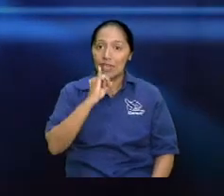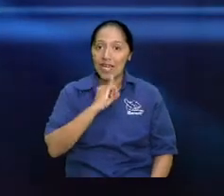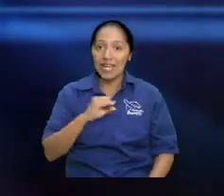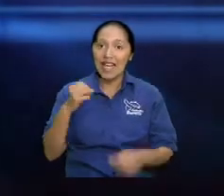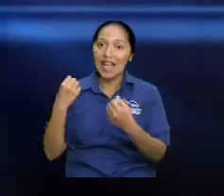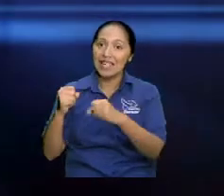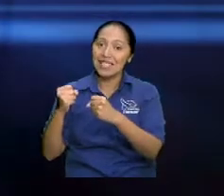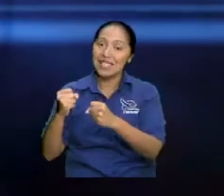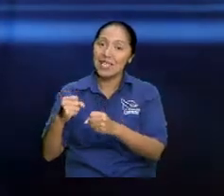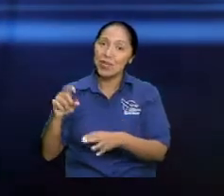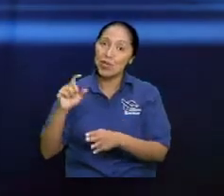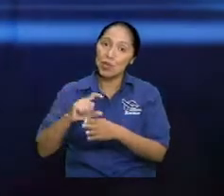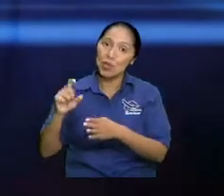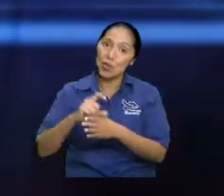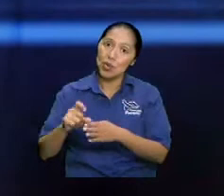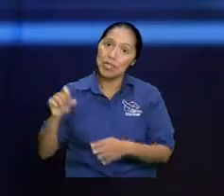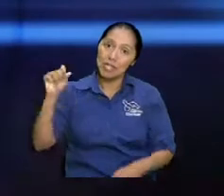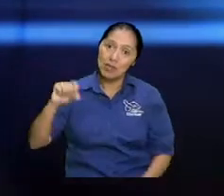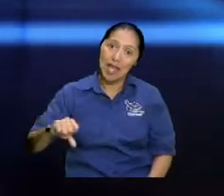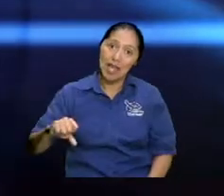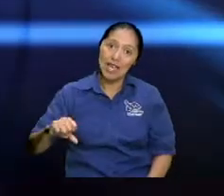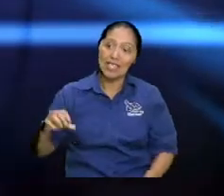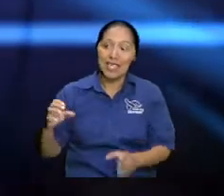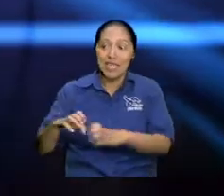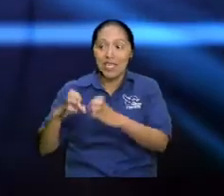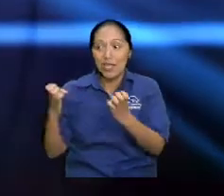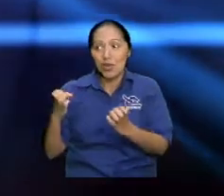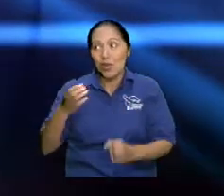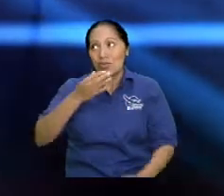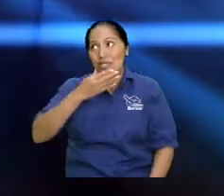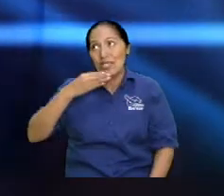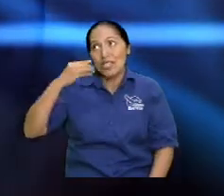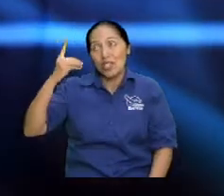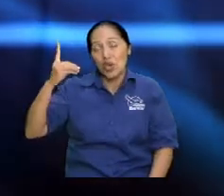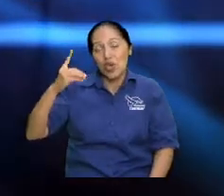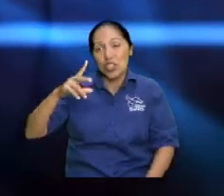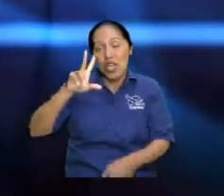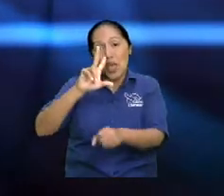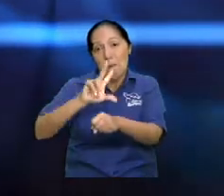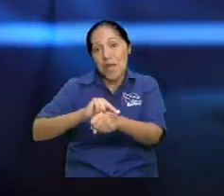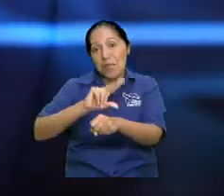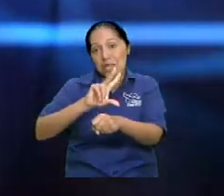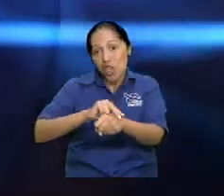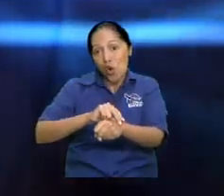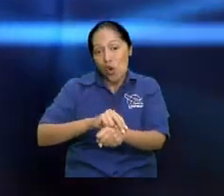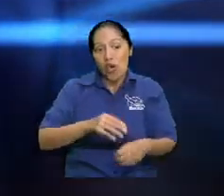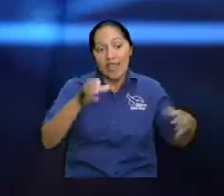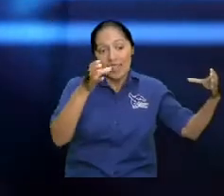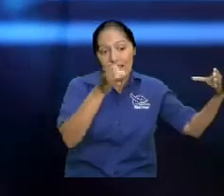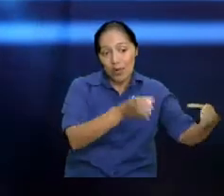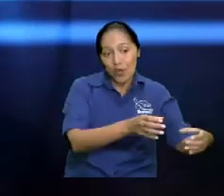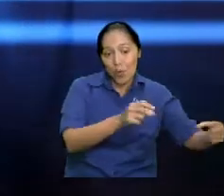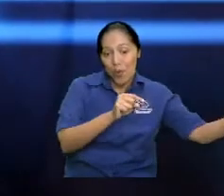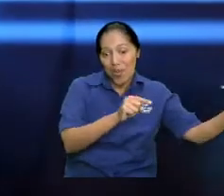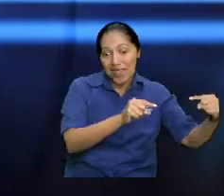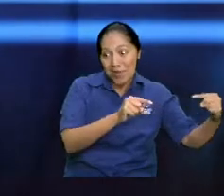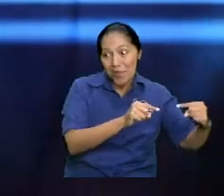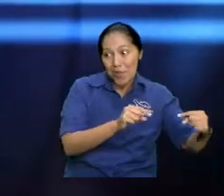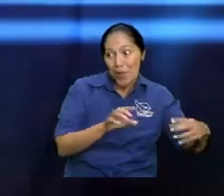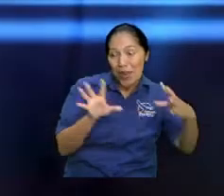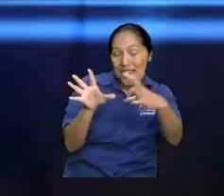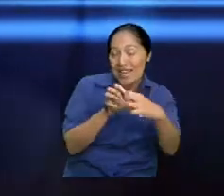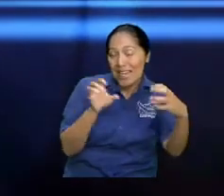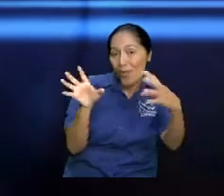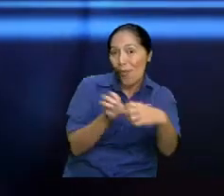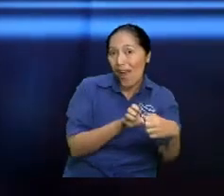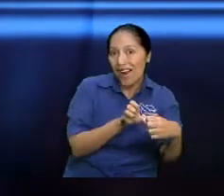por 7 años. Y el poder de Madián prevaleció sobre los hijos de Israel por causa de los madianitas. Los hijos de Israel se hicieron escondites